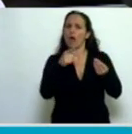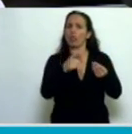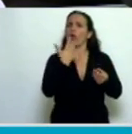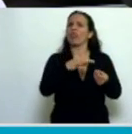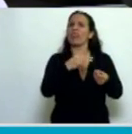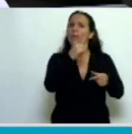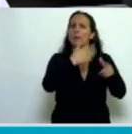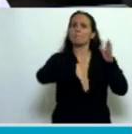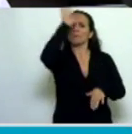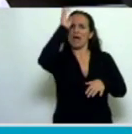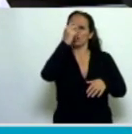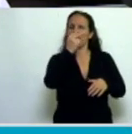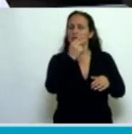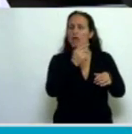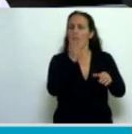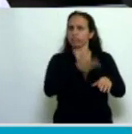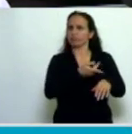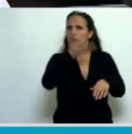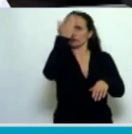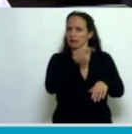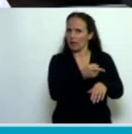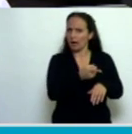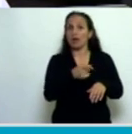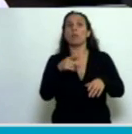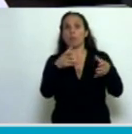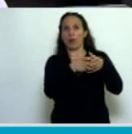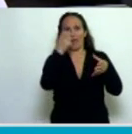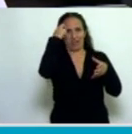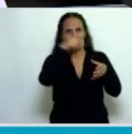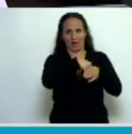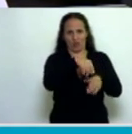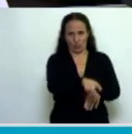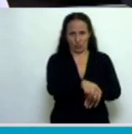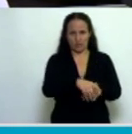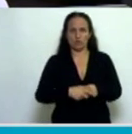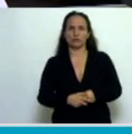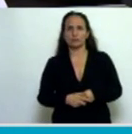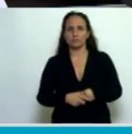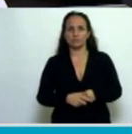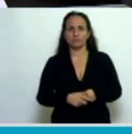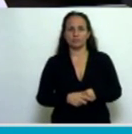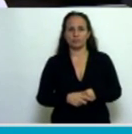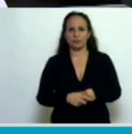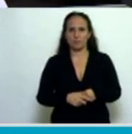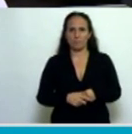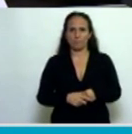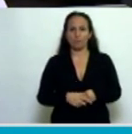mayoría calificada para que este Congreso dicte las distintas leyes. Es